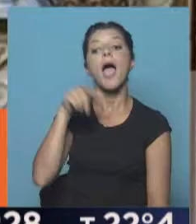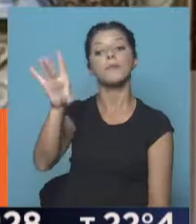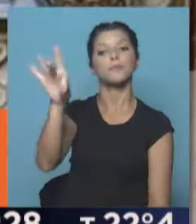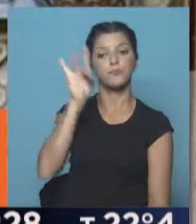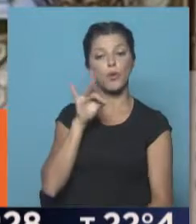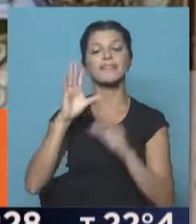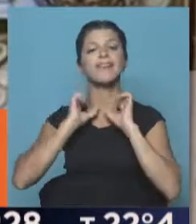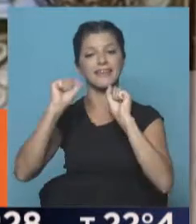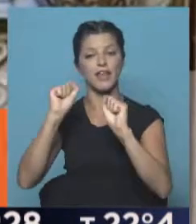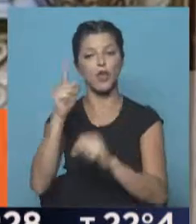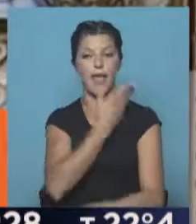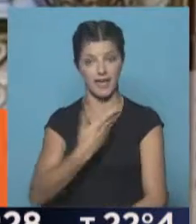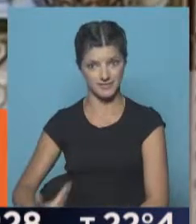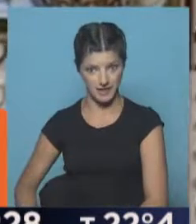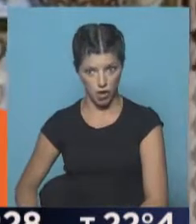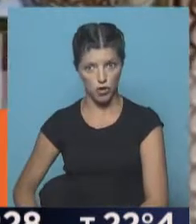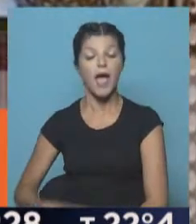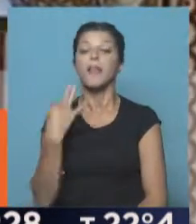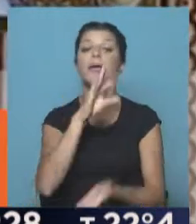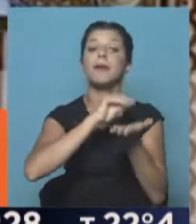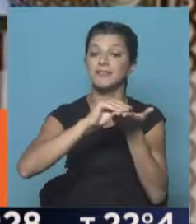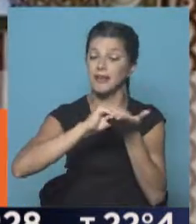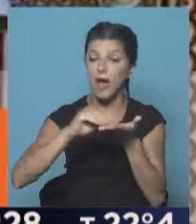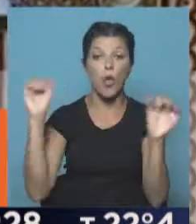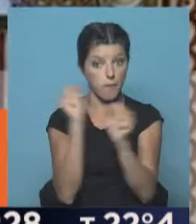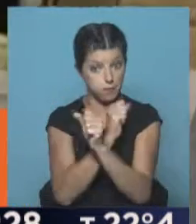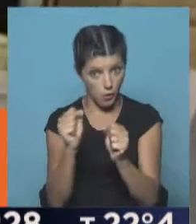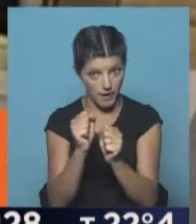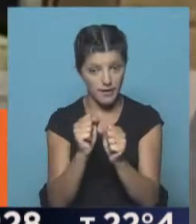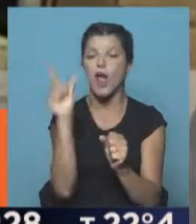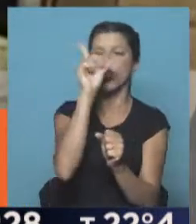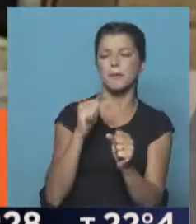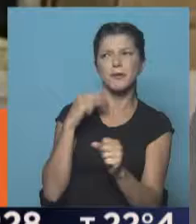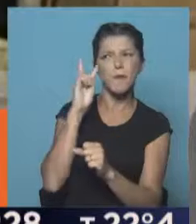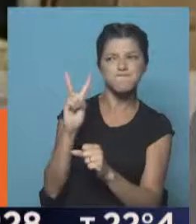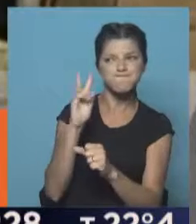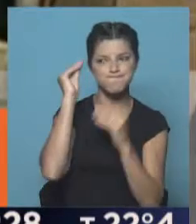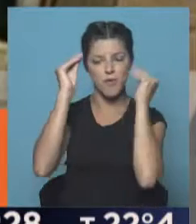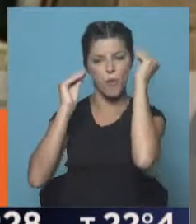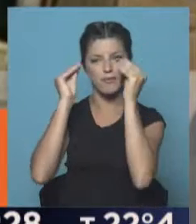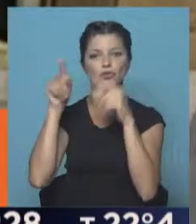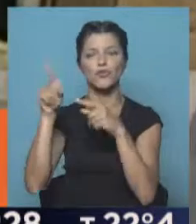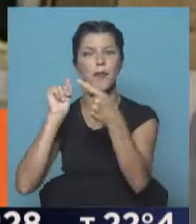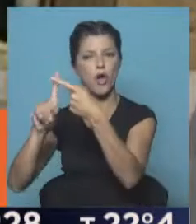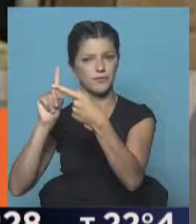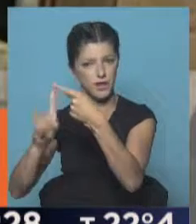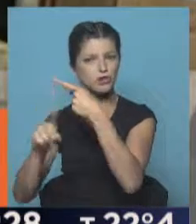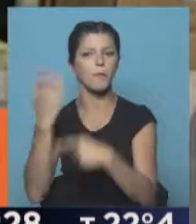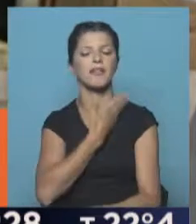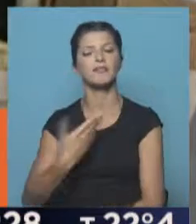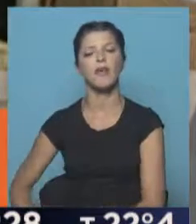Estado requiere de una confirmación del Senado, donde los republicanos lo observan con preocupación por sus contactos con el ruso